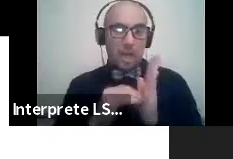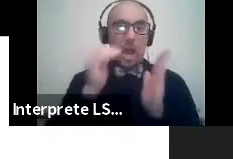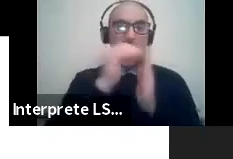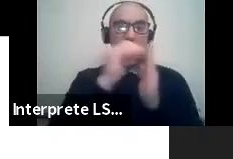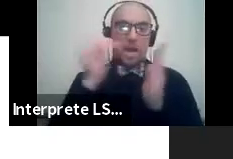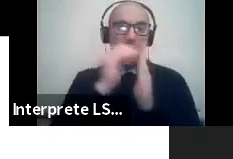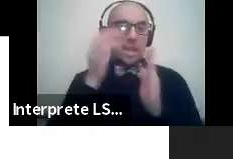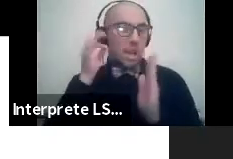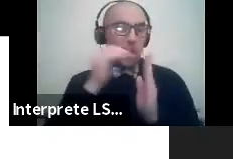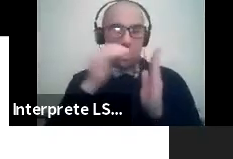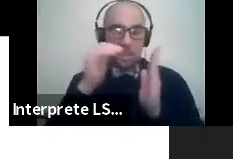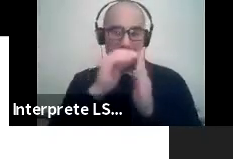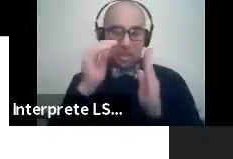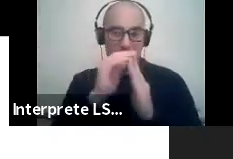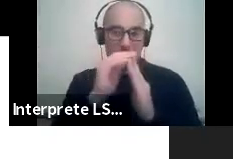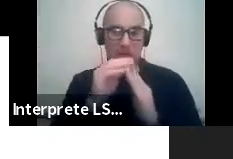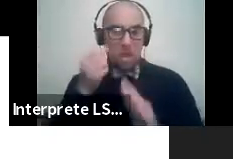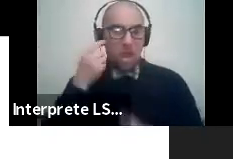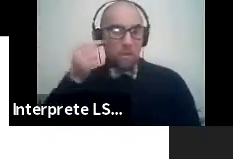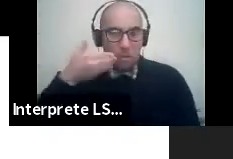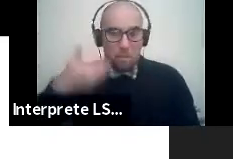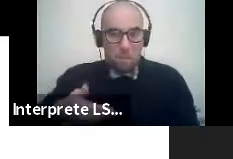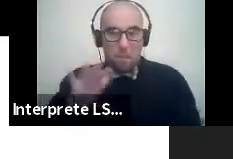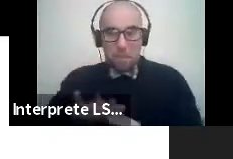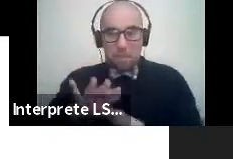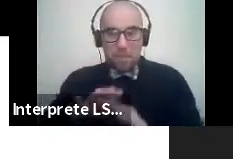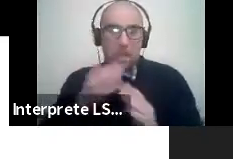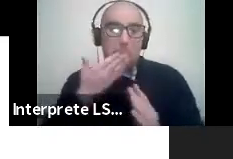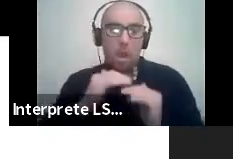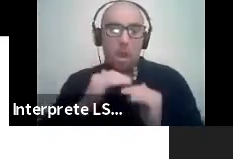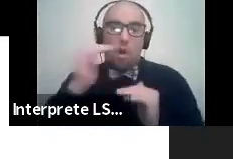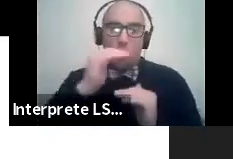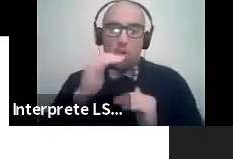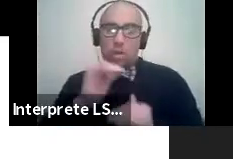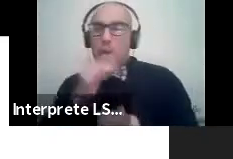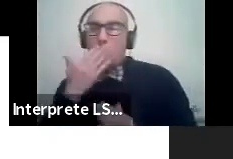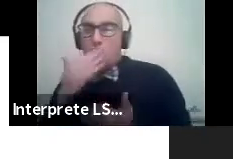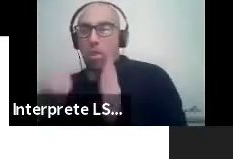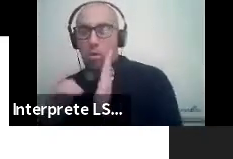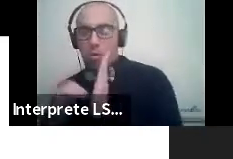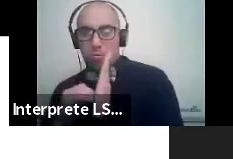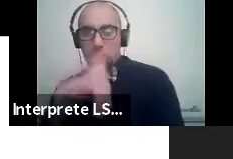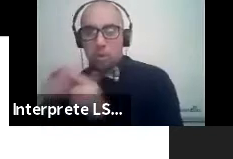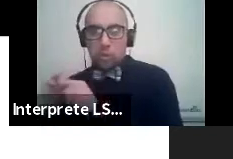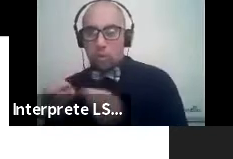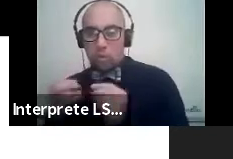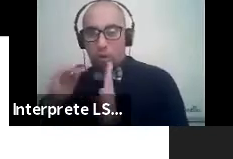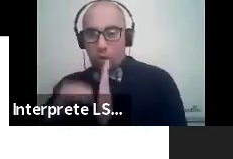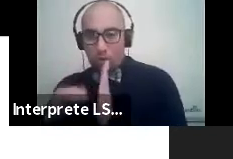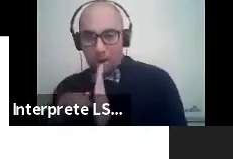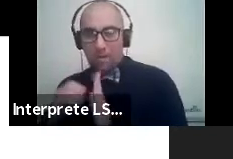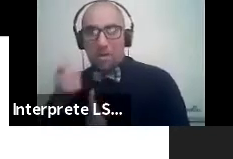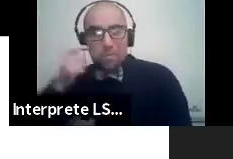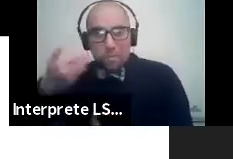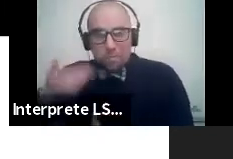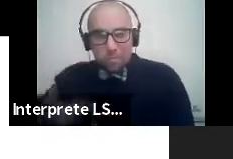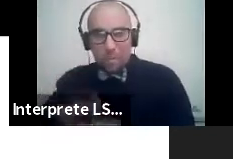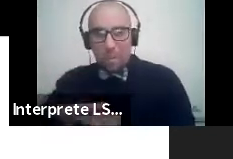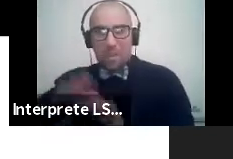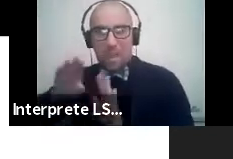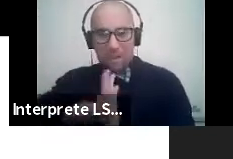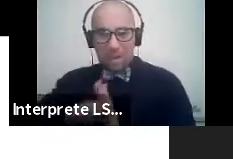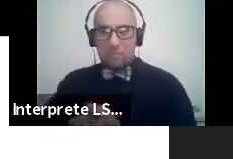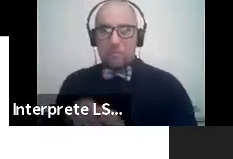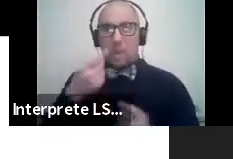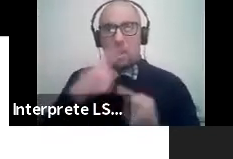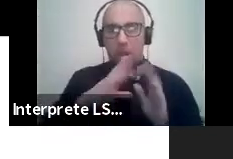tienen un autoconcepto matemático mejor que las de nivel socioeconómico bajo. Y ahora les voy a mostrar el modelo para